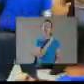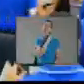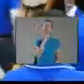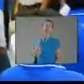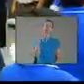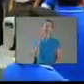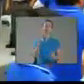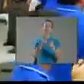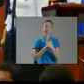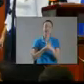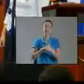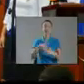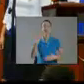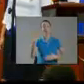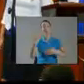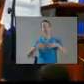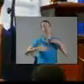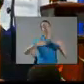Cantarán con